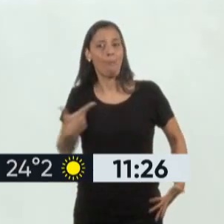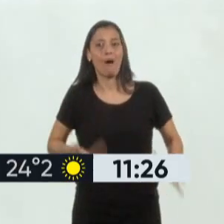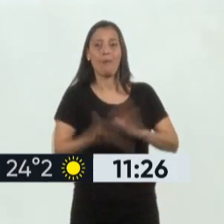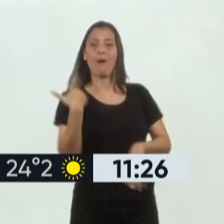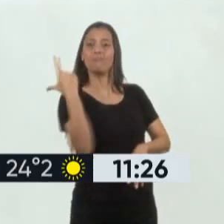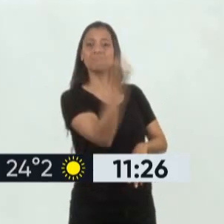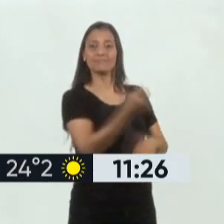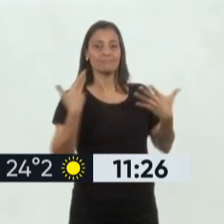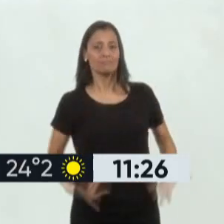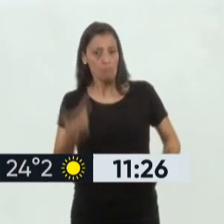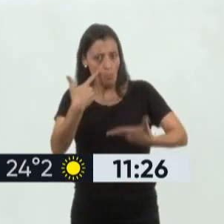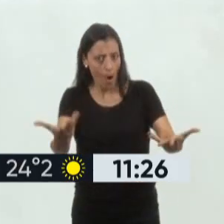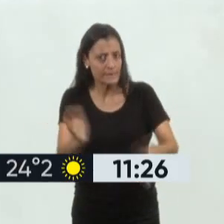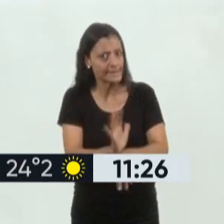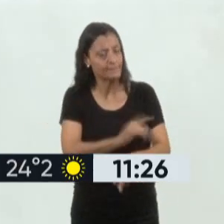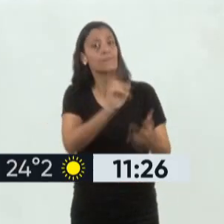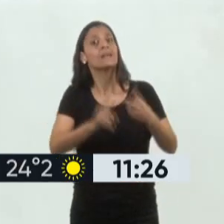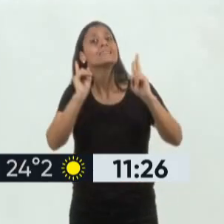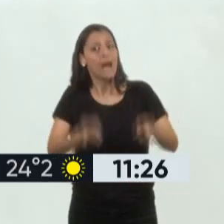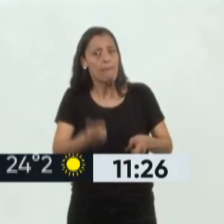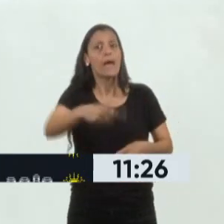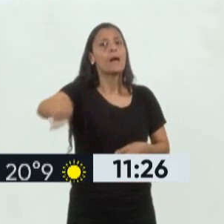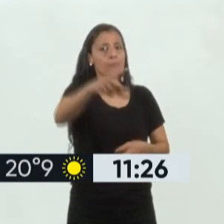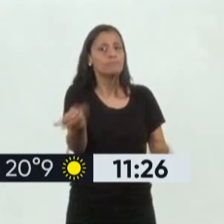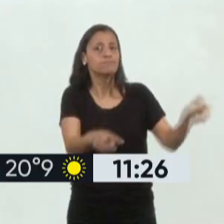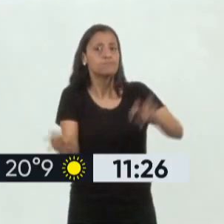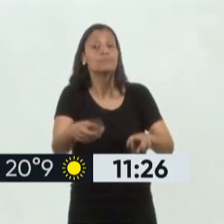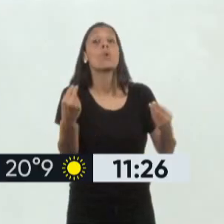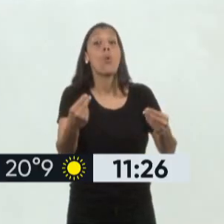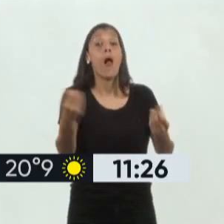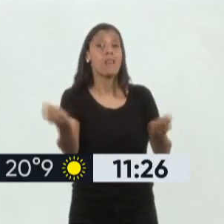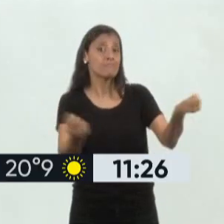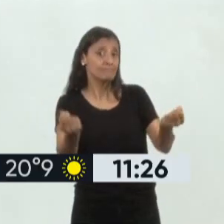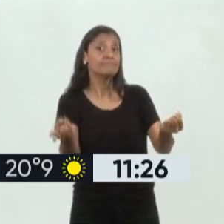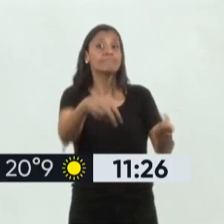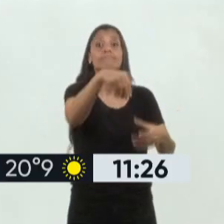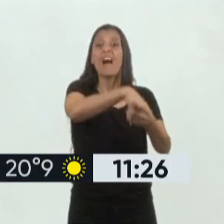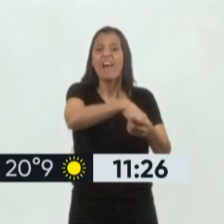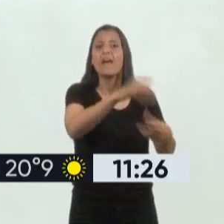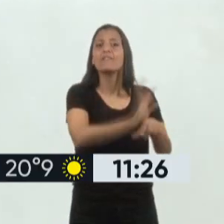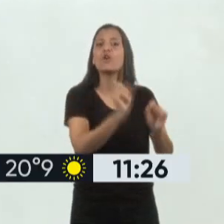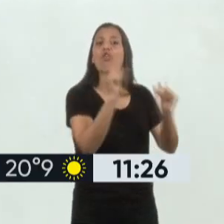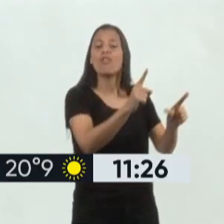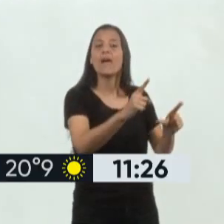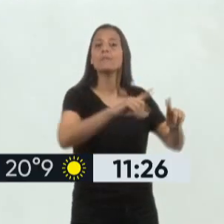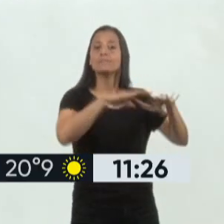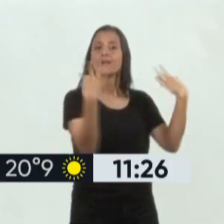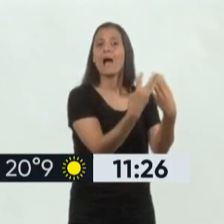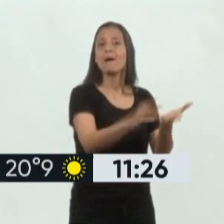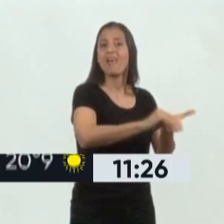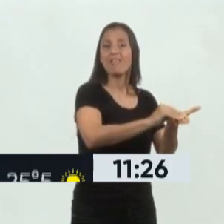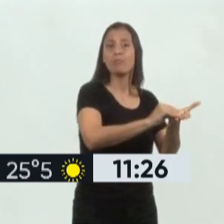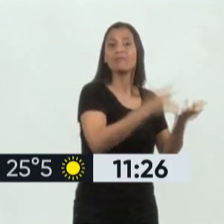hecho de que tuviesen utilizado las camionetas de la Cámara de Diputados para dirigirse hacia